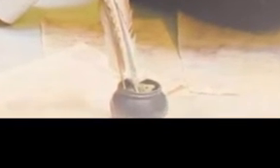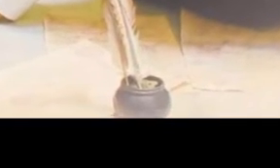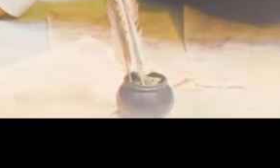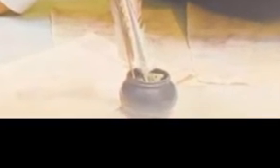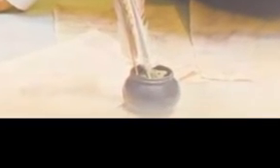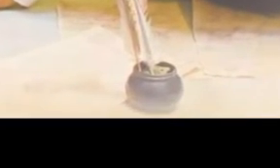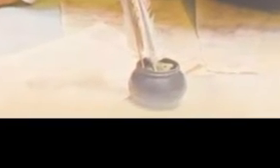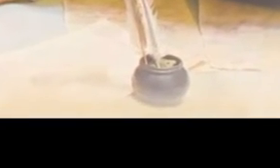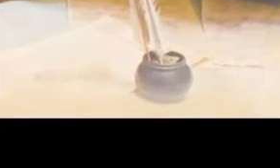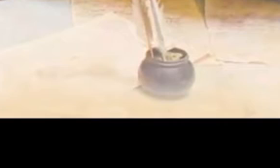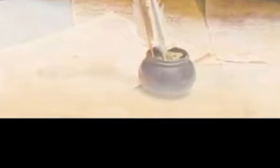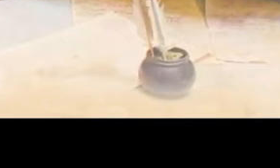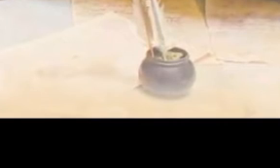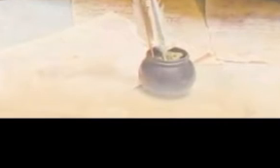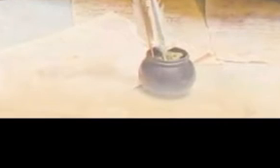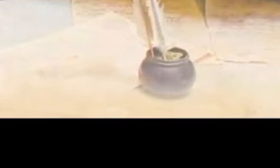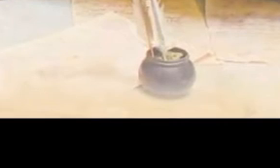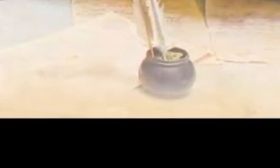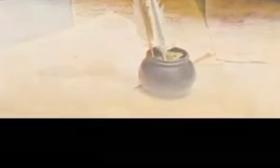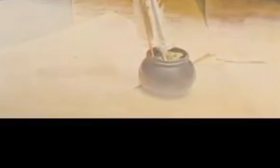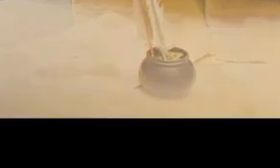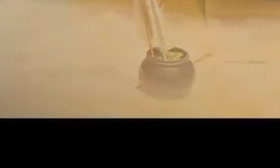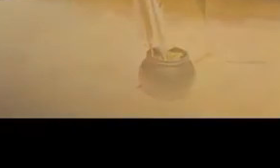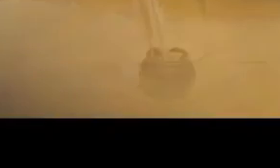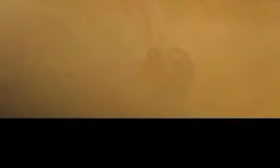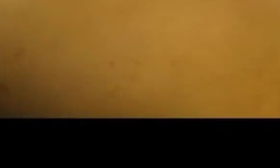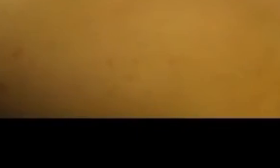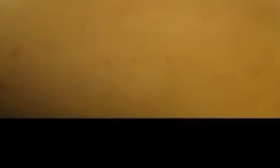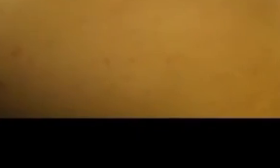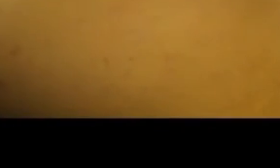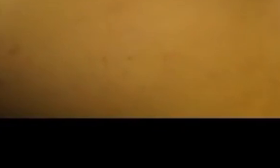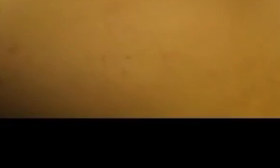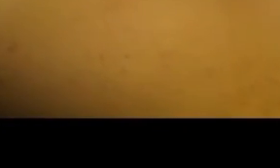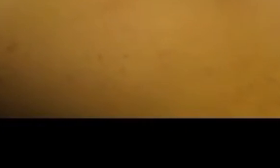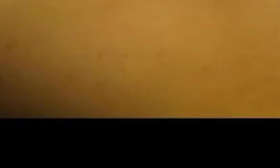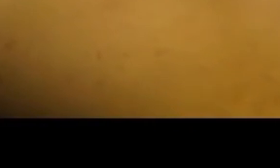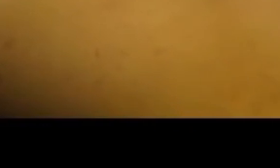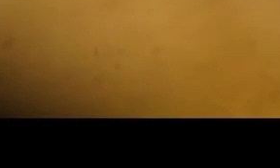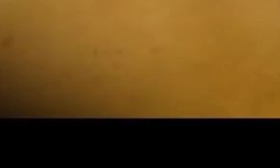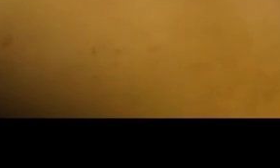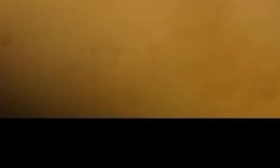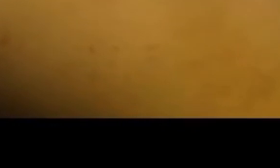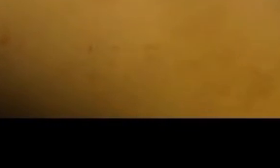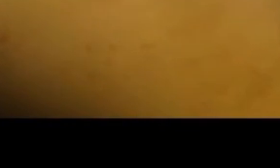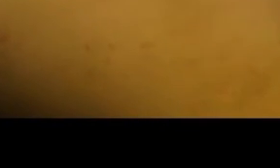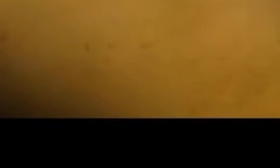se firmó el Acta de la Independencia de Centroamérica.